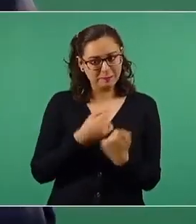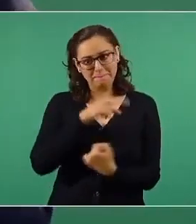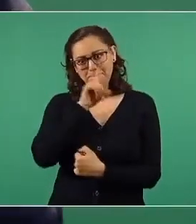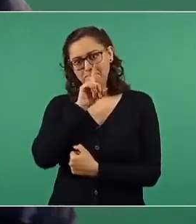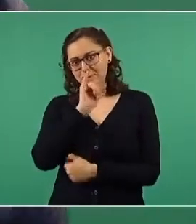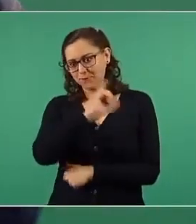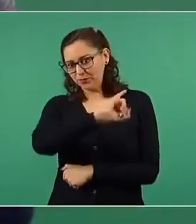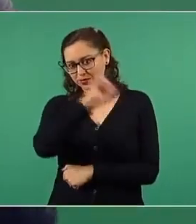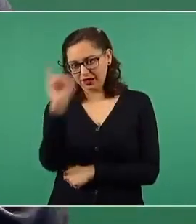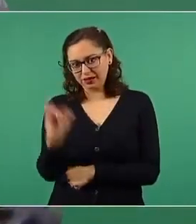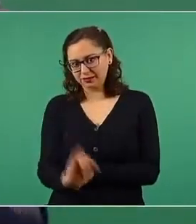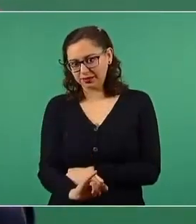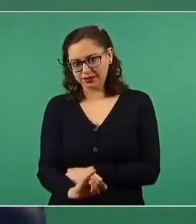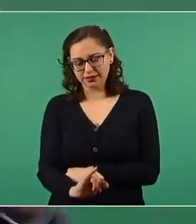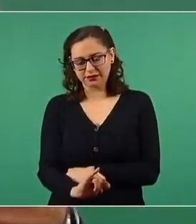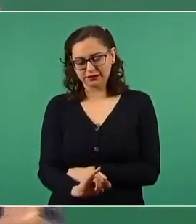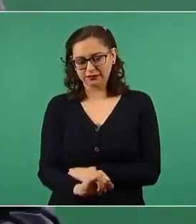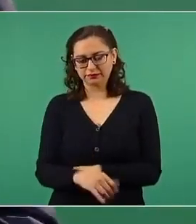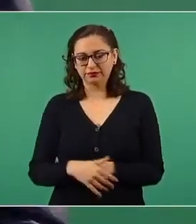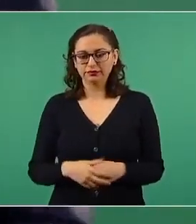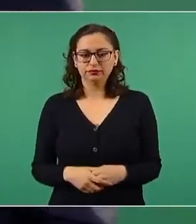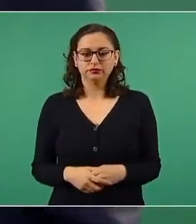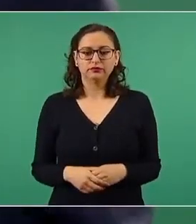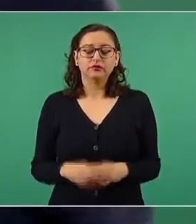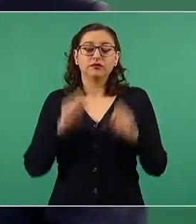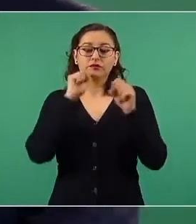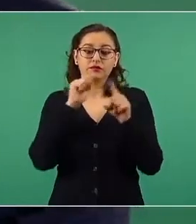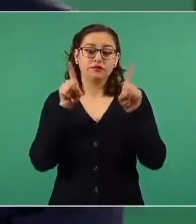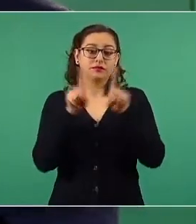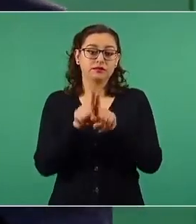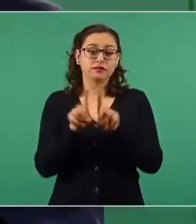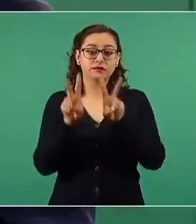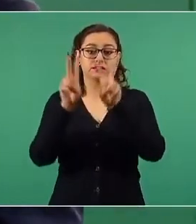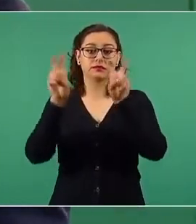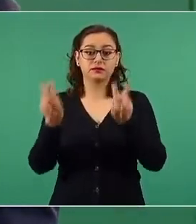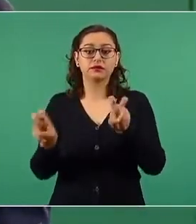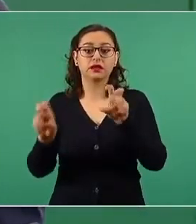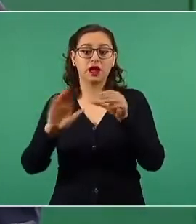Lo mismo es el abrir los archivos,